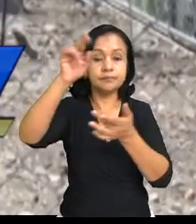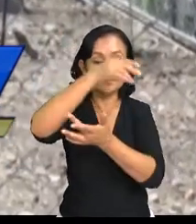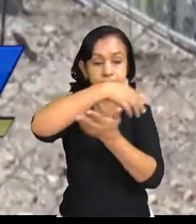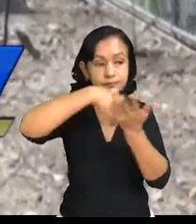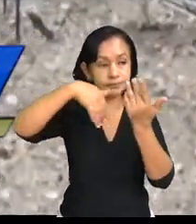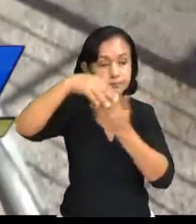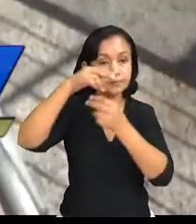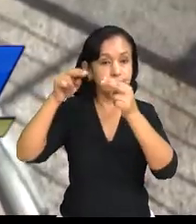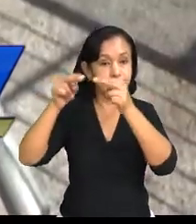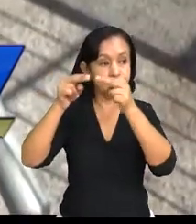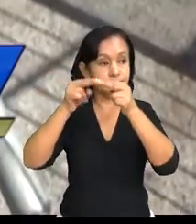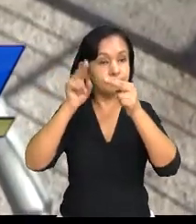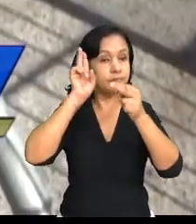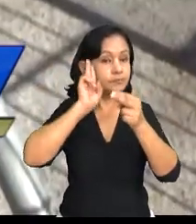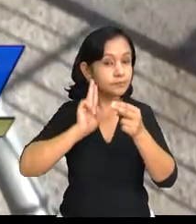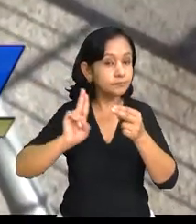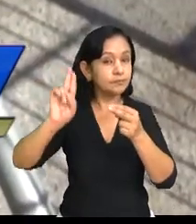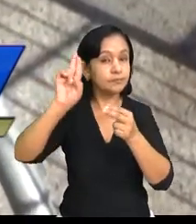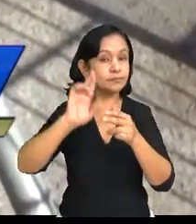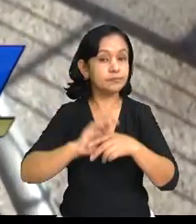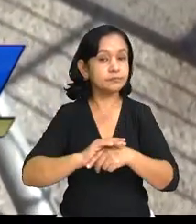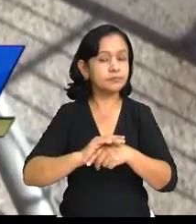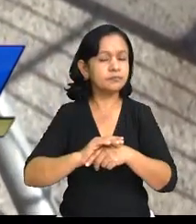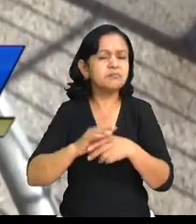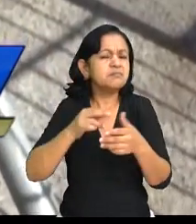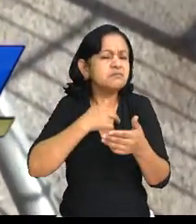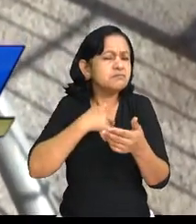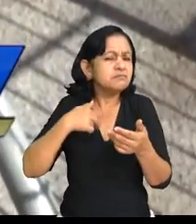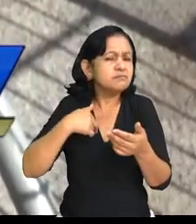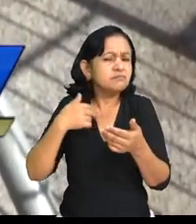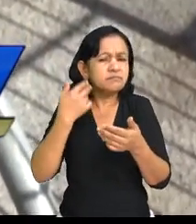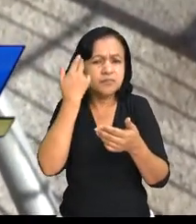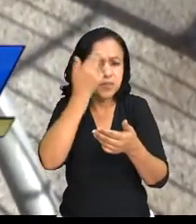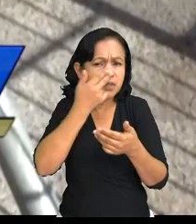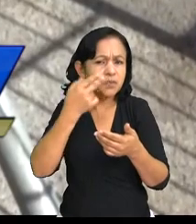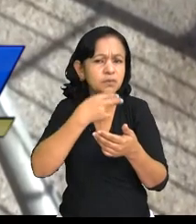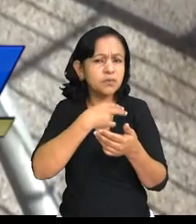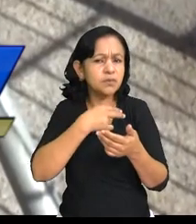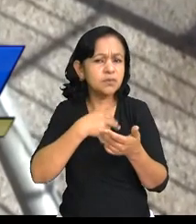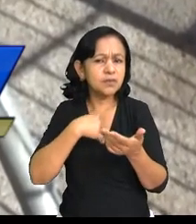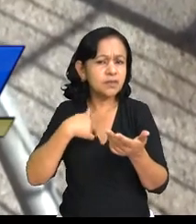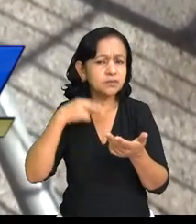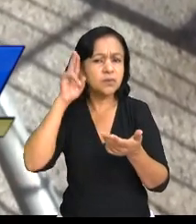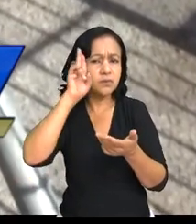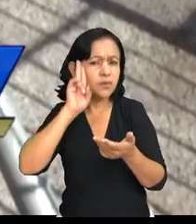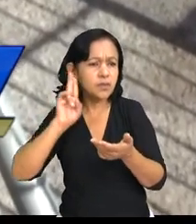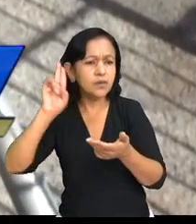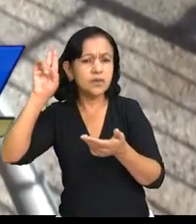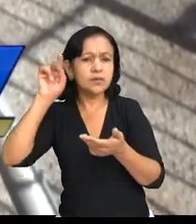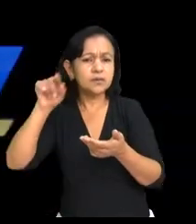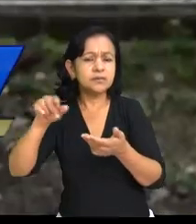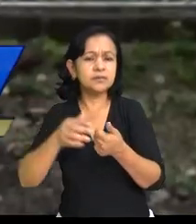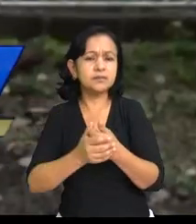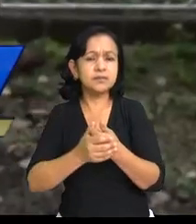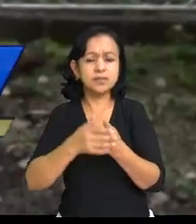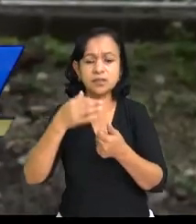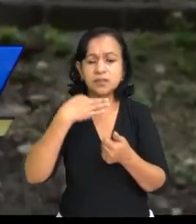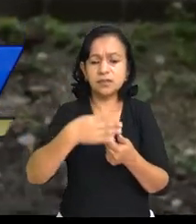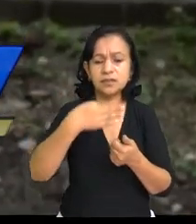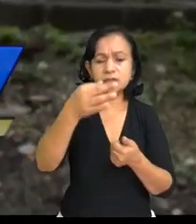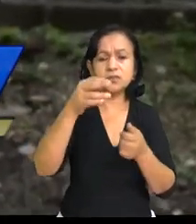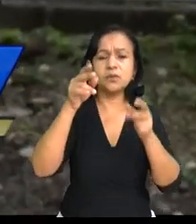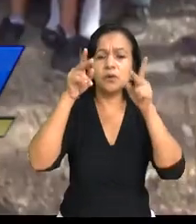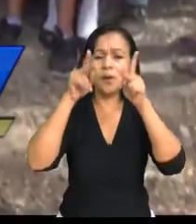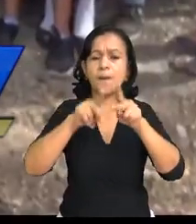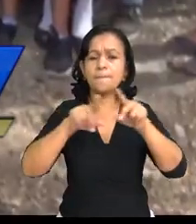interrelación que se ha hecho hasta el momento con respecto a esa interacción con las universidades y cuáles son los planes a largo plazo, porque cuando hablamos